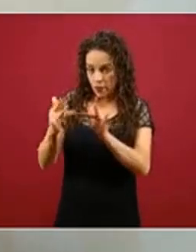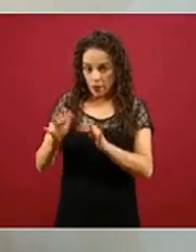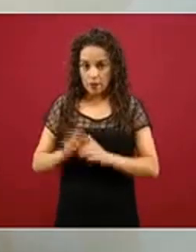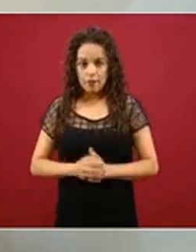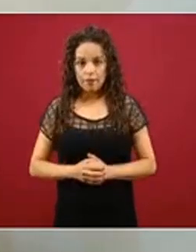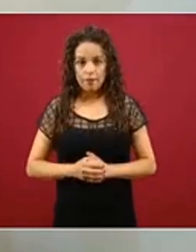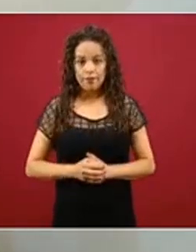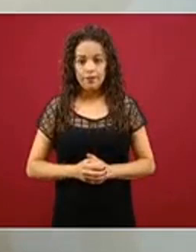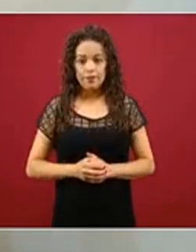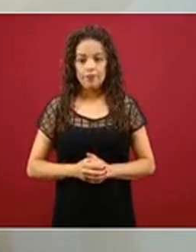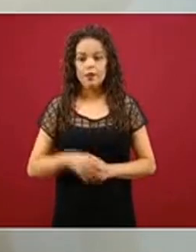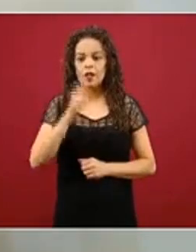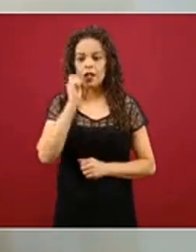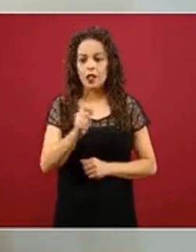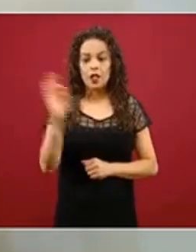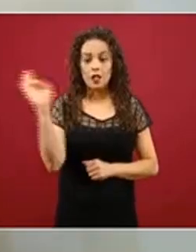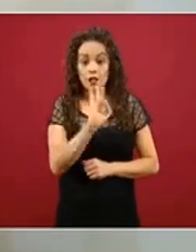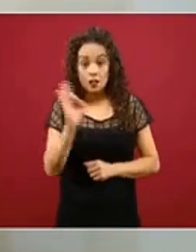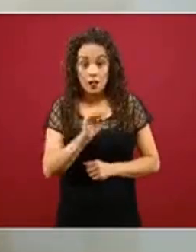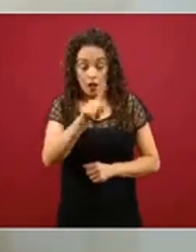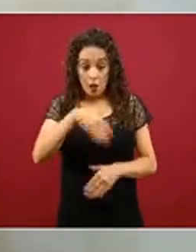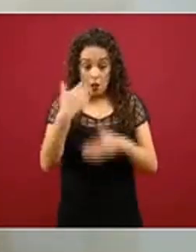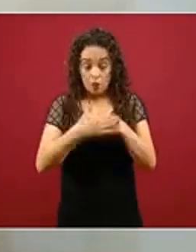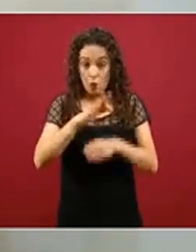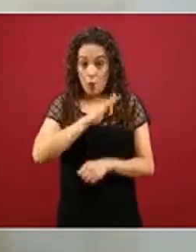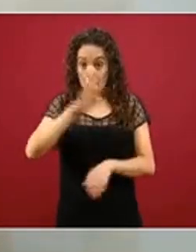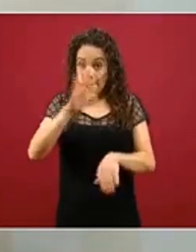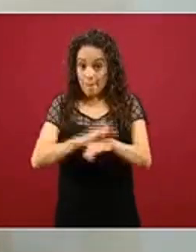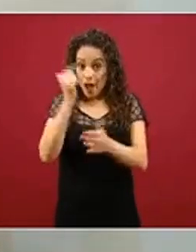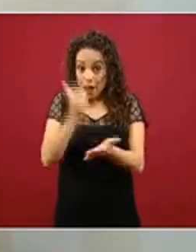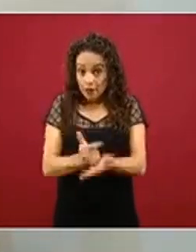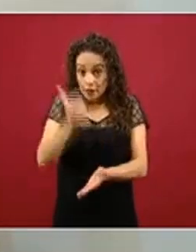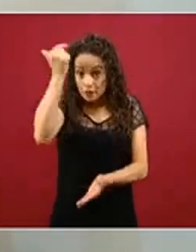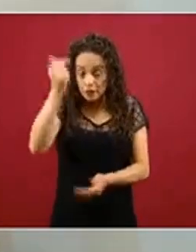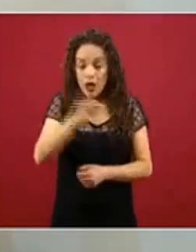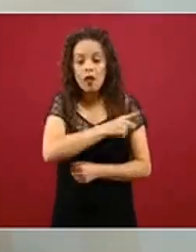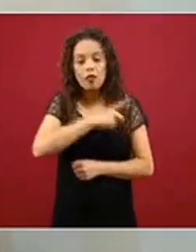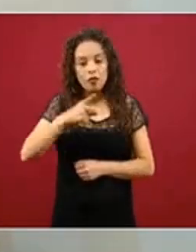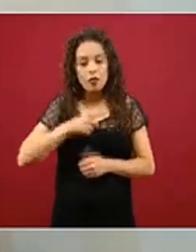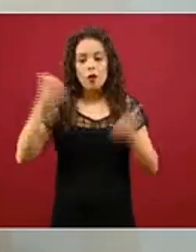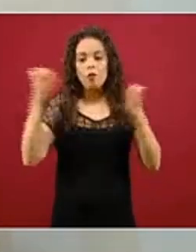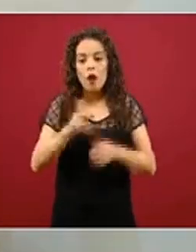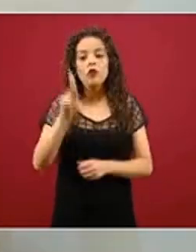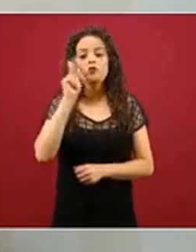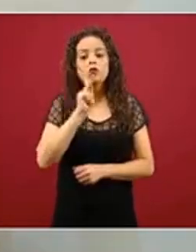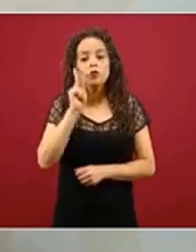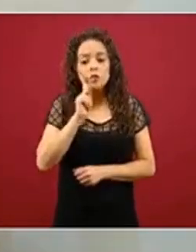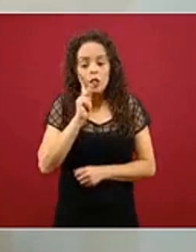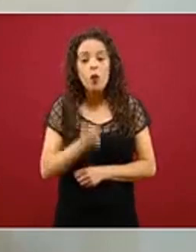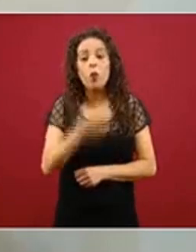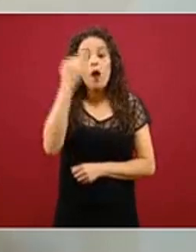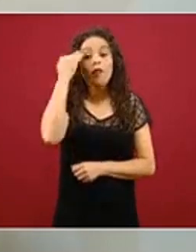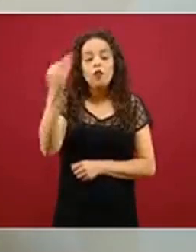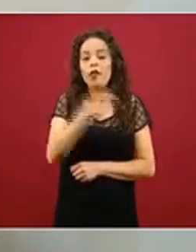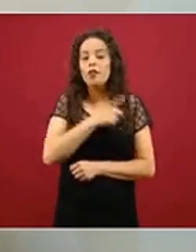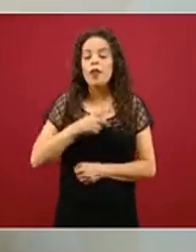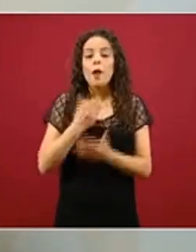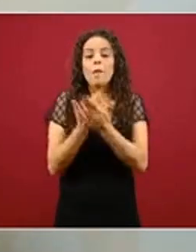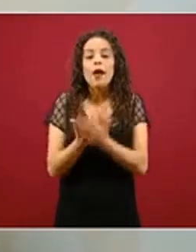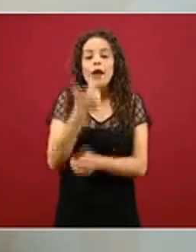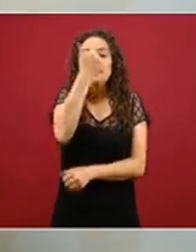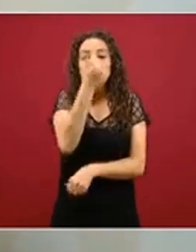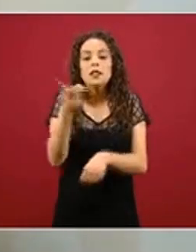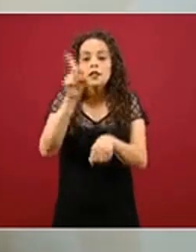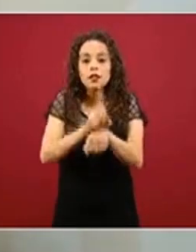le haga más propenso a complicarse, usted debe recibir la prueba y el tiempo razonable es esperar 6 días por la razón biológica